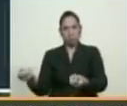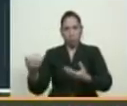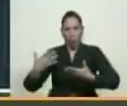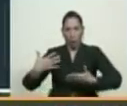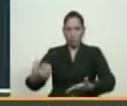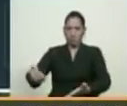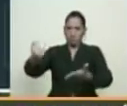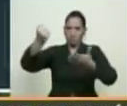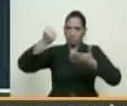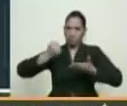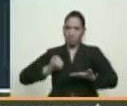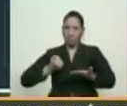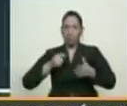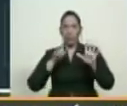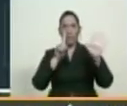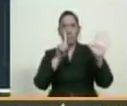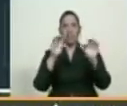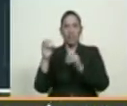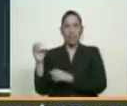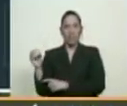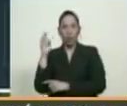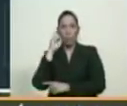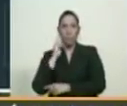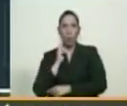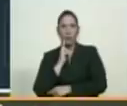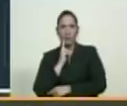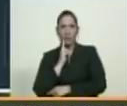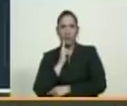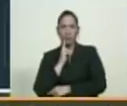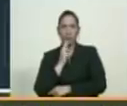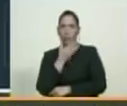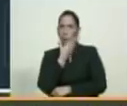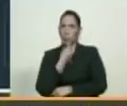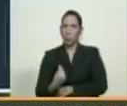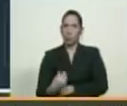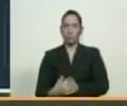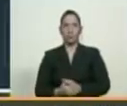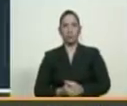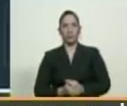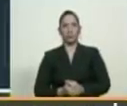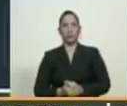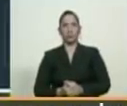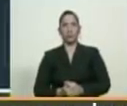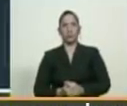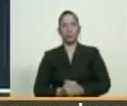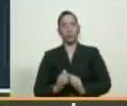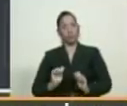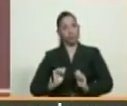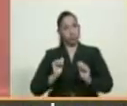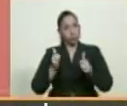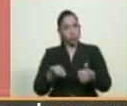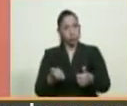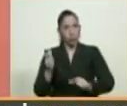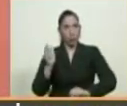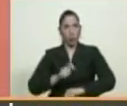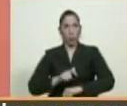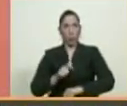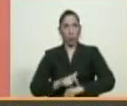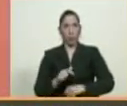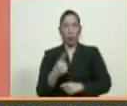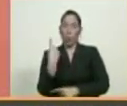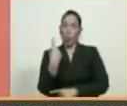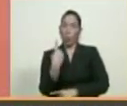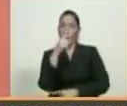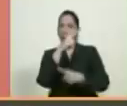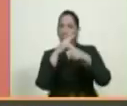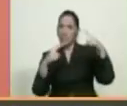petro, 600 bolívares soberanos, a los efectos del inicio de la reconversión. A esta hora, la